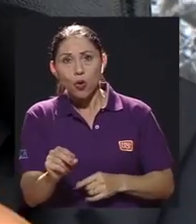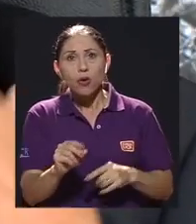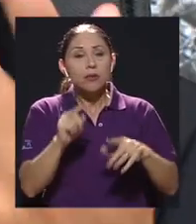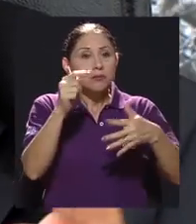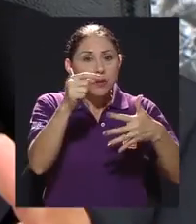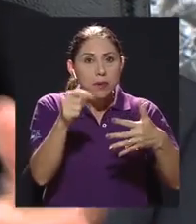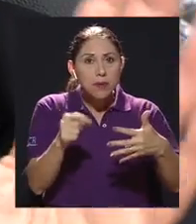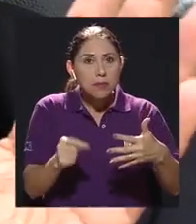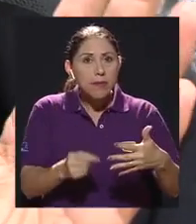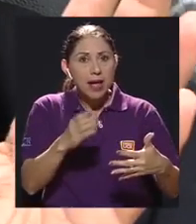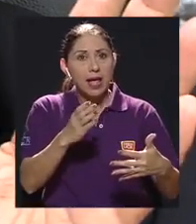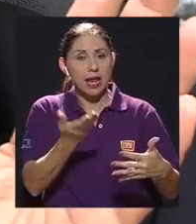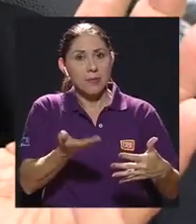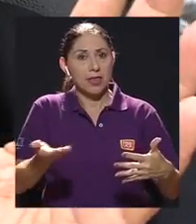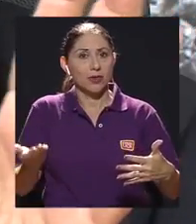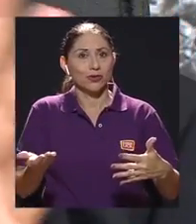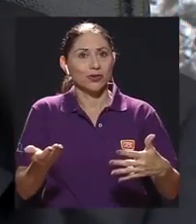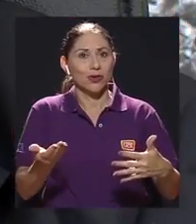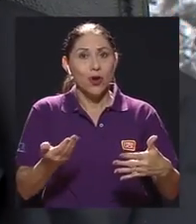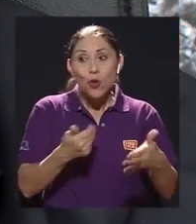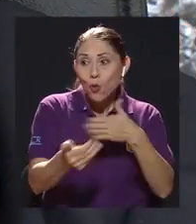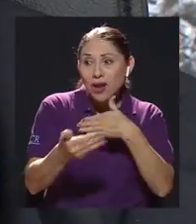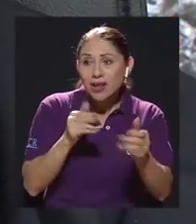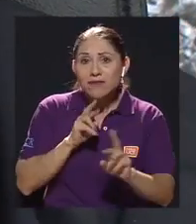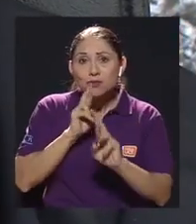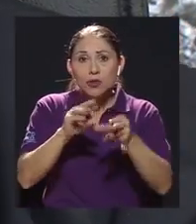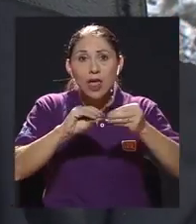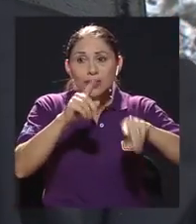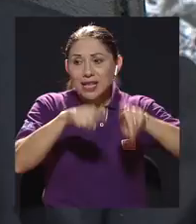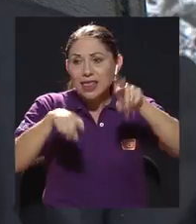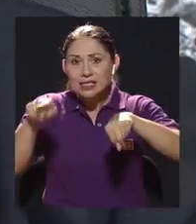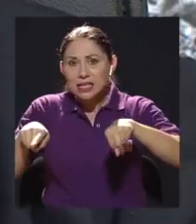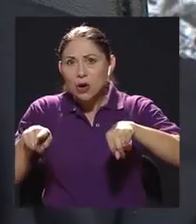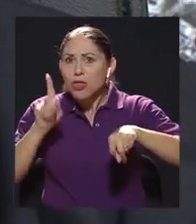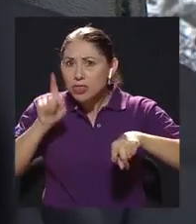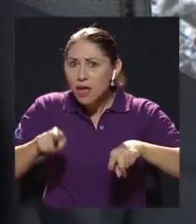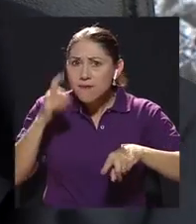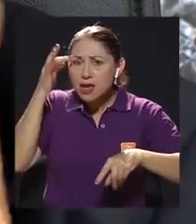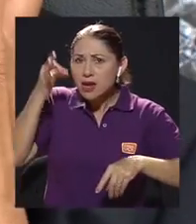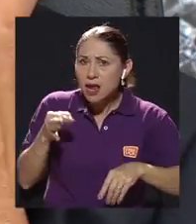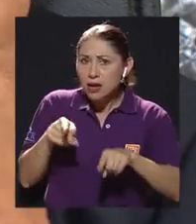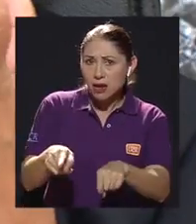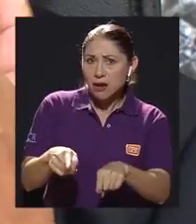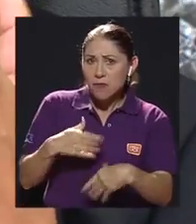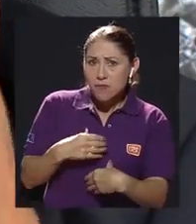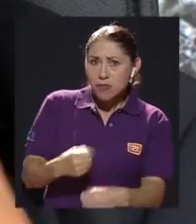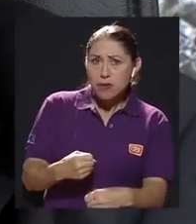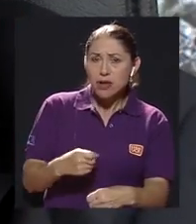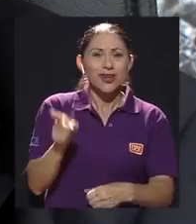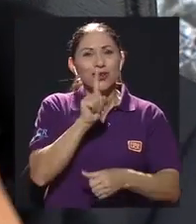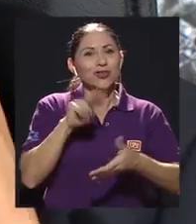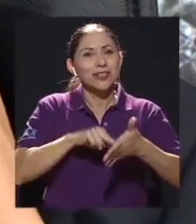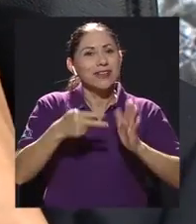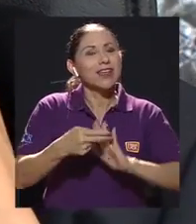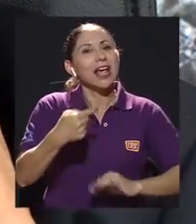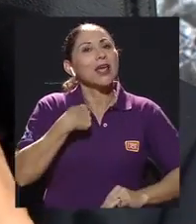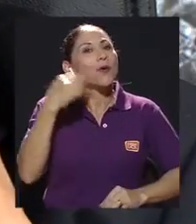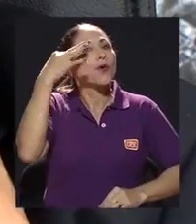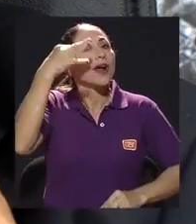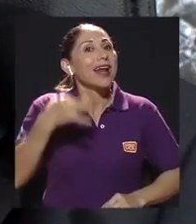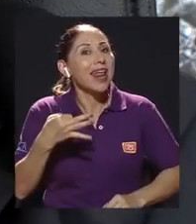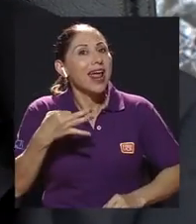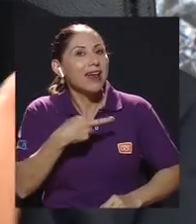que no cualquier resultado estadístico que uno vea es necesariamente creíble, no porque uno tenga la creencia en el sentido de la